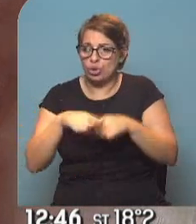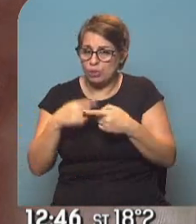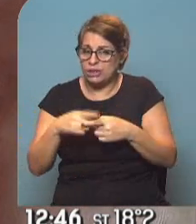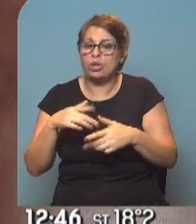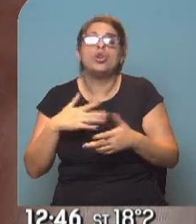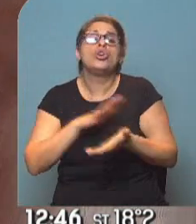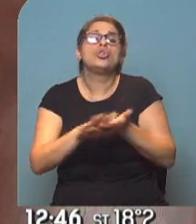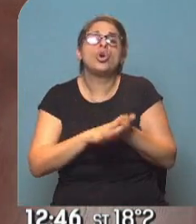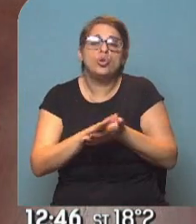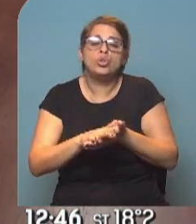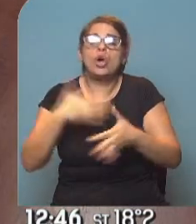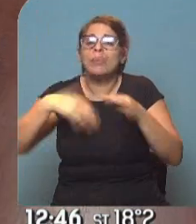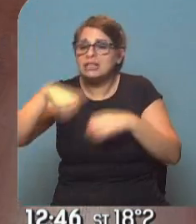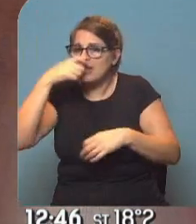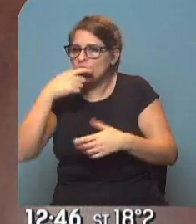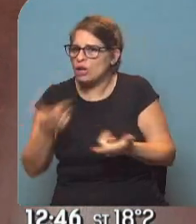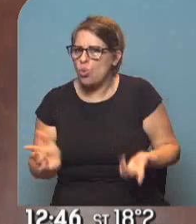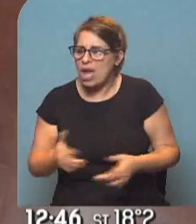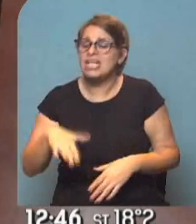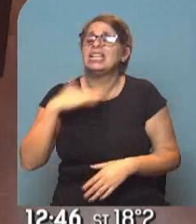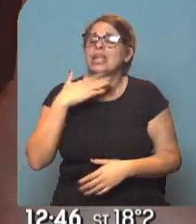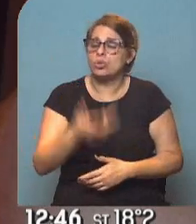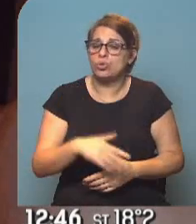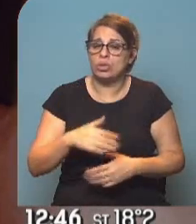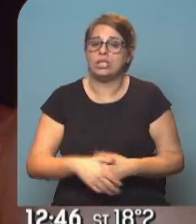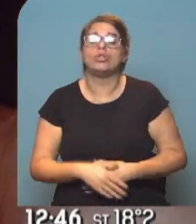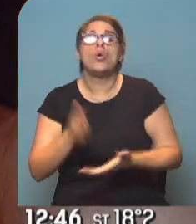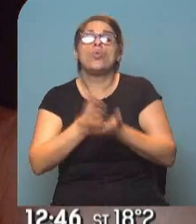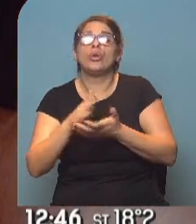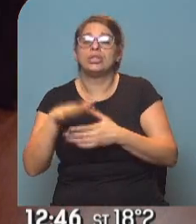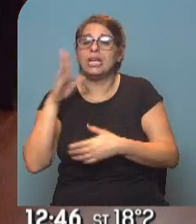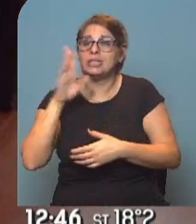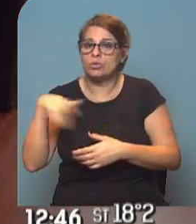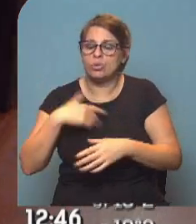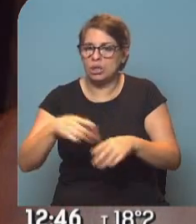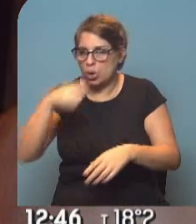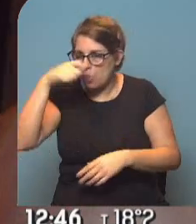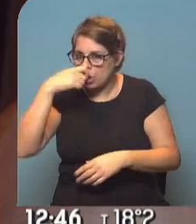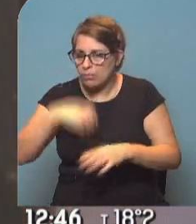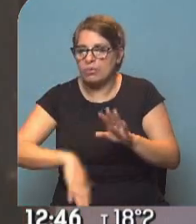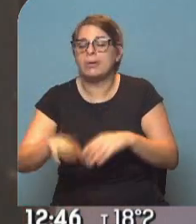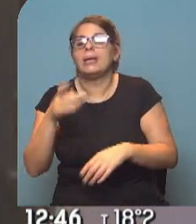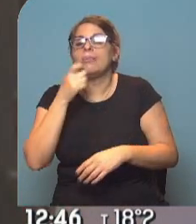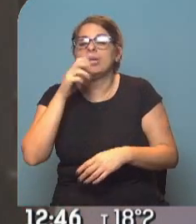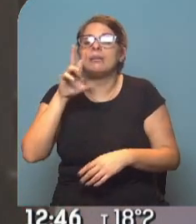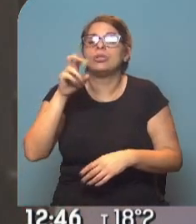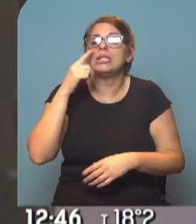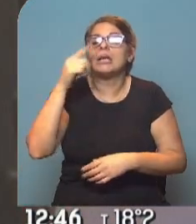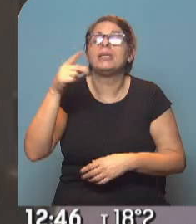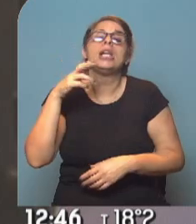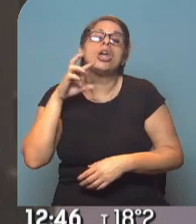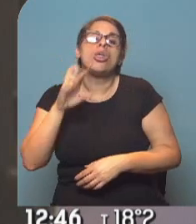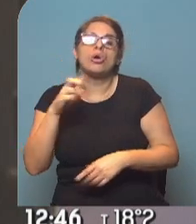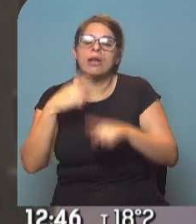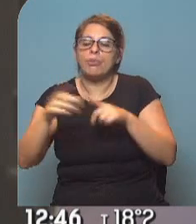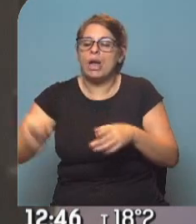al narcotráfico en México. Digamos, la frontera con Estados Unidos, al lado del país del principal consumidor del mundo, con un PBI per cápita, no sé, de $30.000 por